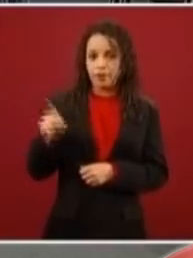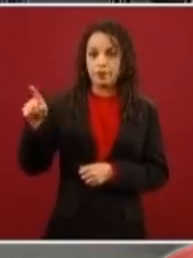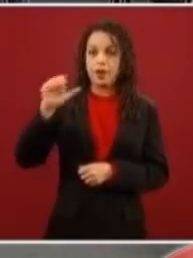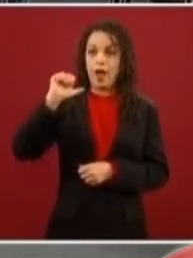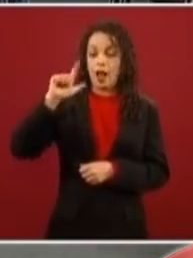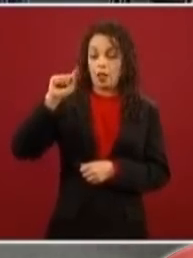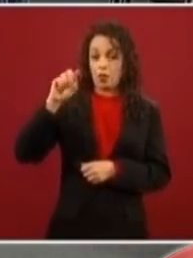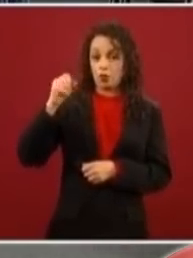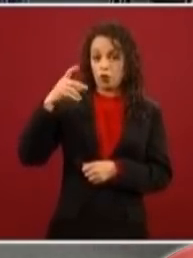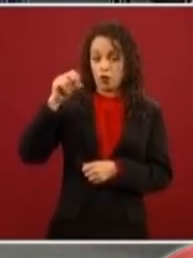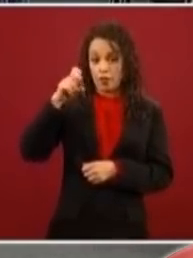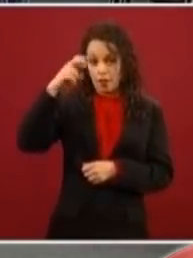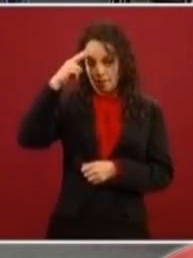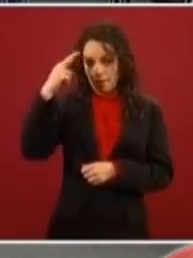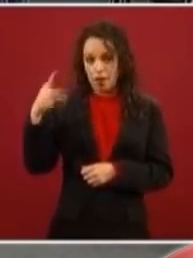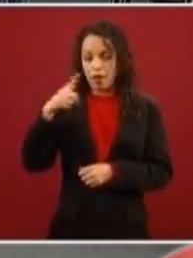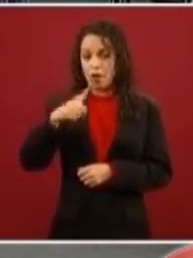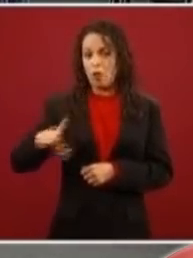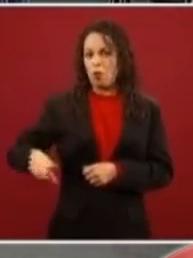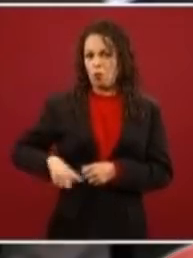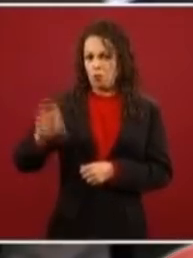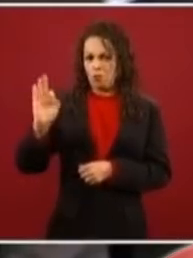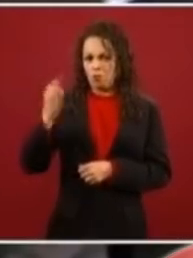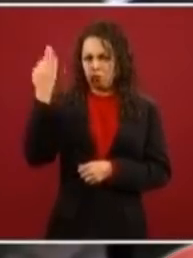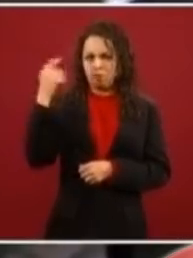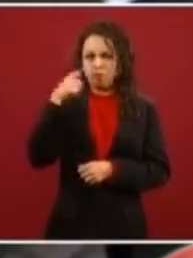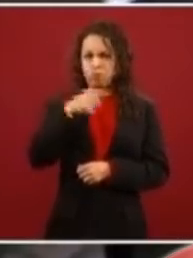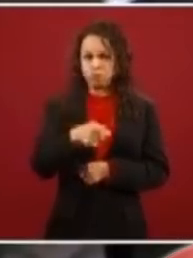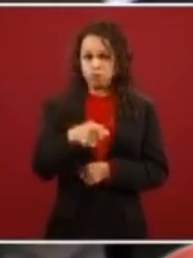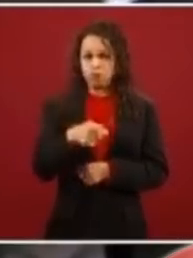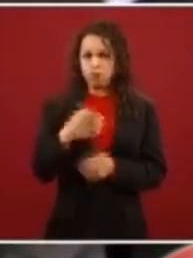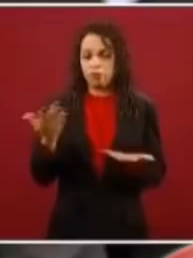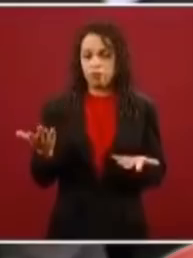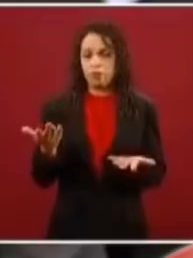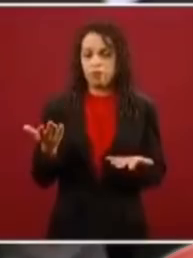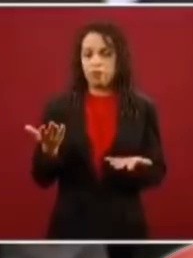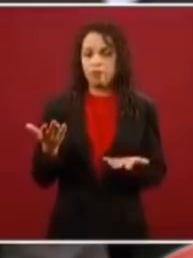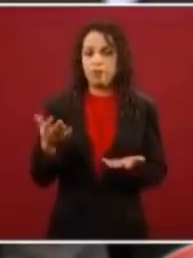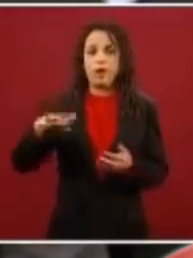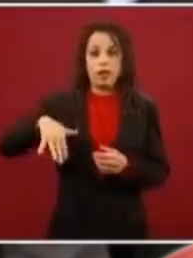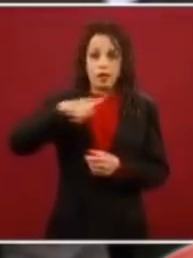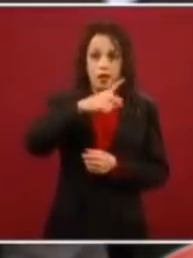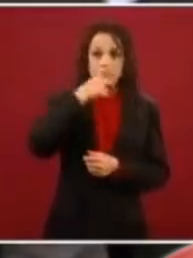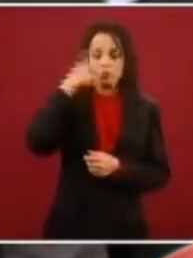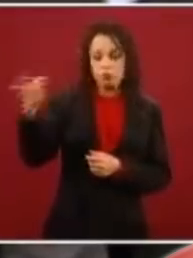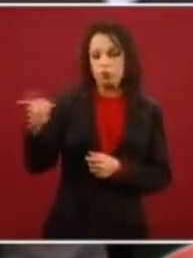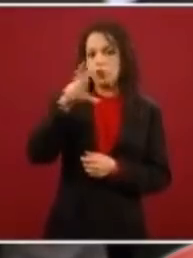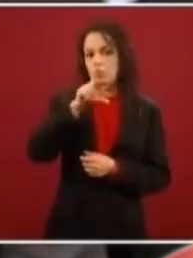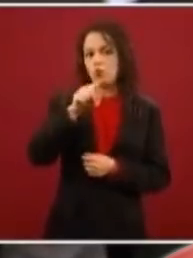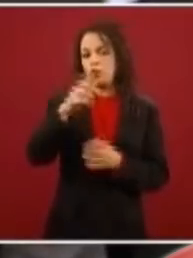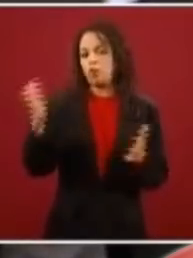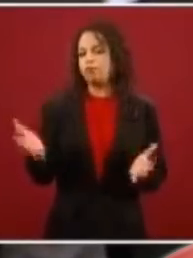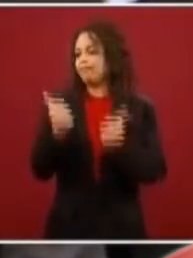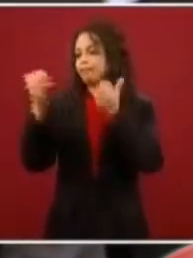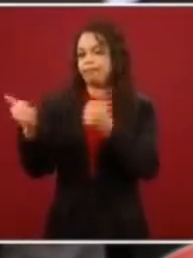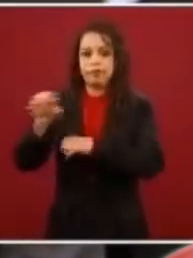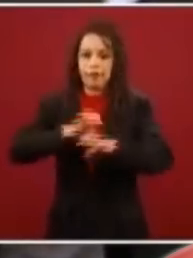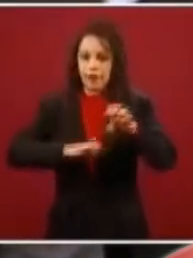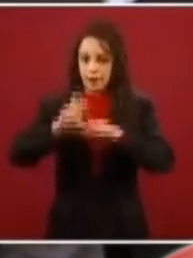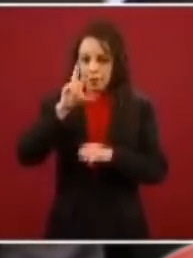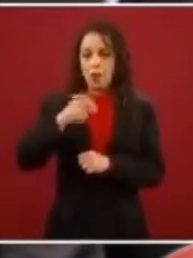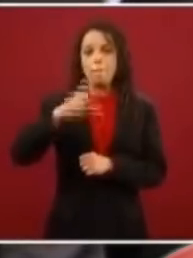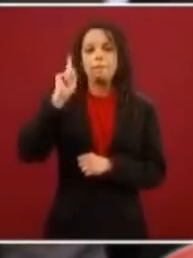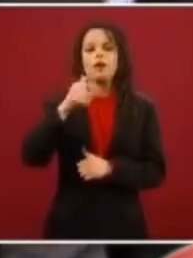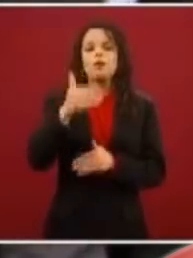de México, ¿el gobierno federal no estaría entonces en disposición? Bueno, ya había dicho usted que no van a rescatar empresas, sin embargo, el proceso